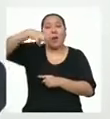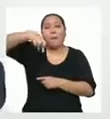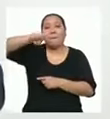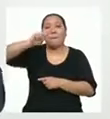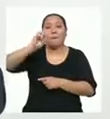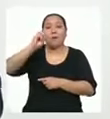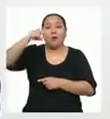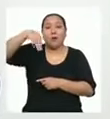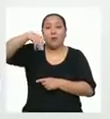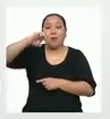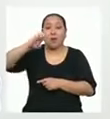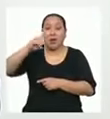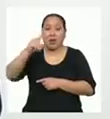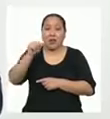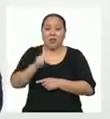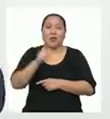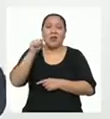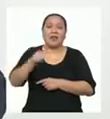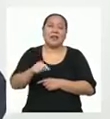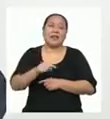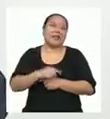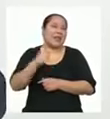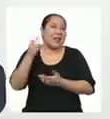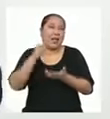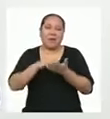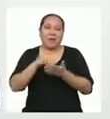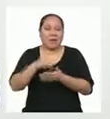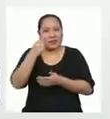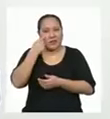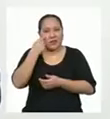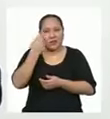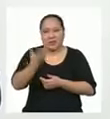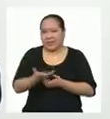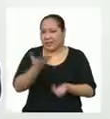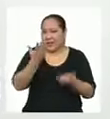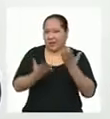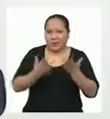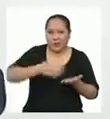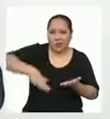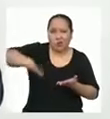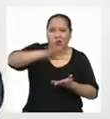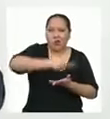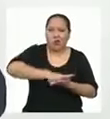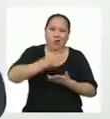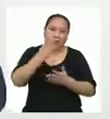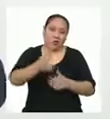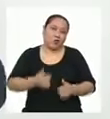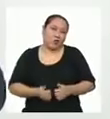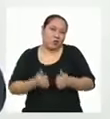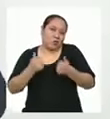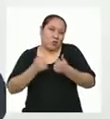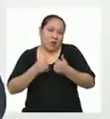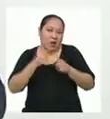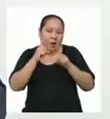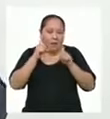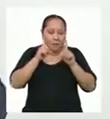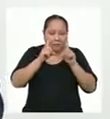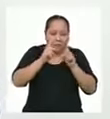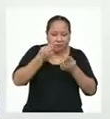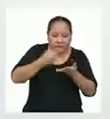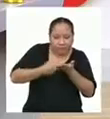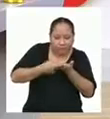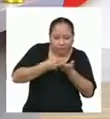mismo, es la medida de tendencia central más conocida. Seguro que todas y todos alguna vez en sus vidas han calculado